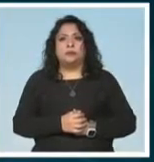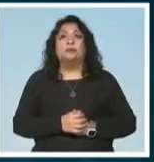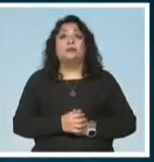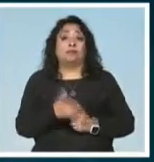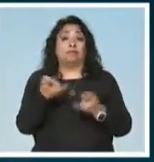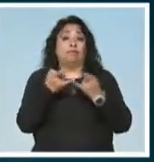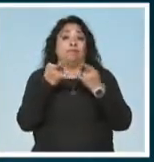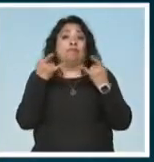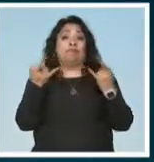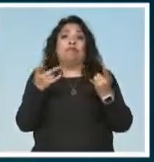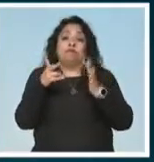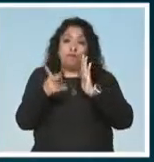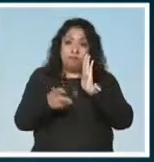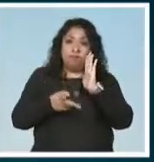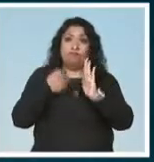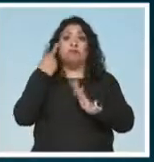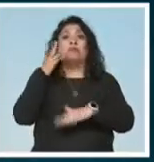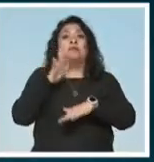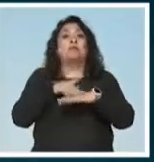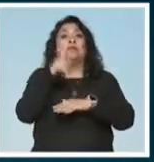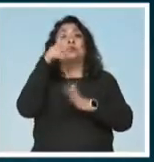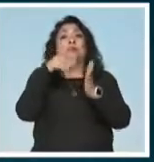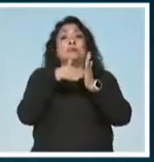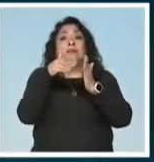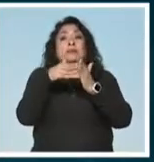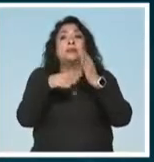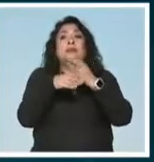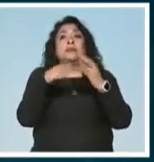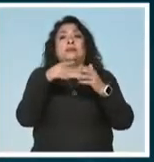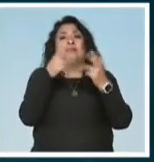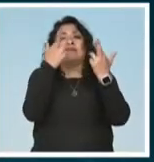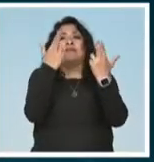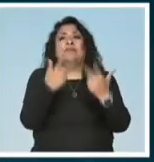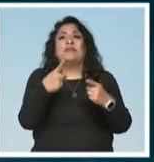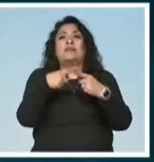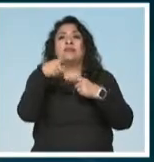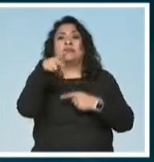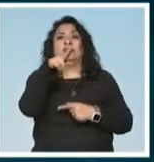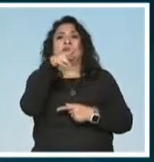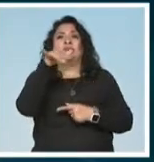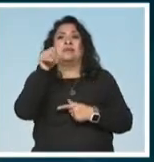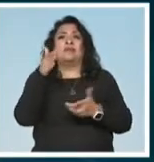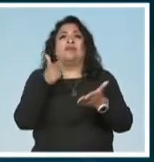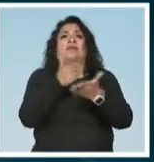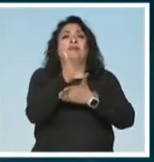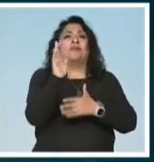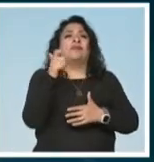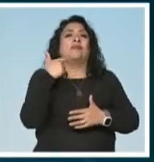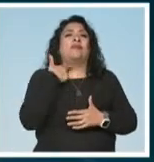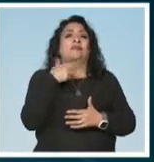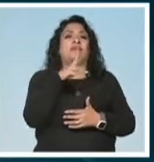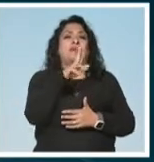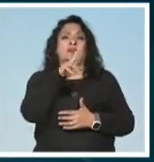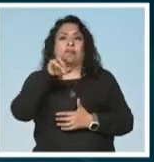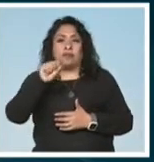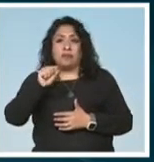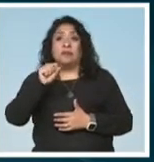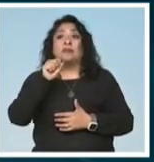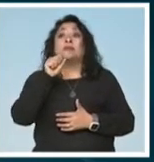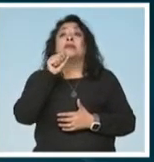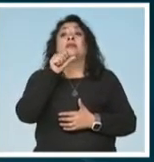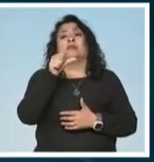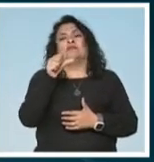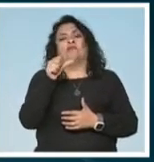La historia resurge. Más de 1 millón de piezas fueron destruidas por los nazis al invadir la antigua Unión Soviética, la que